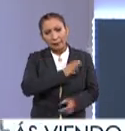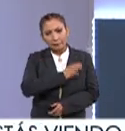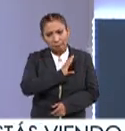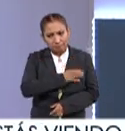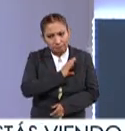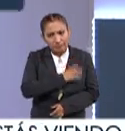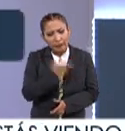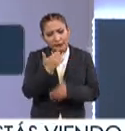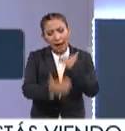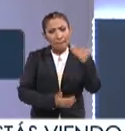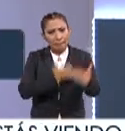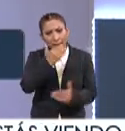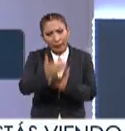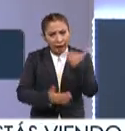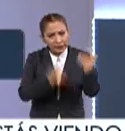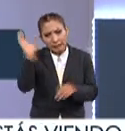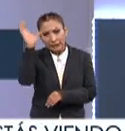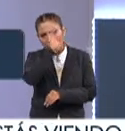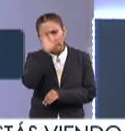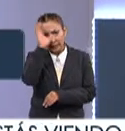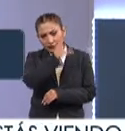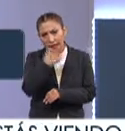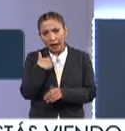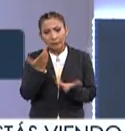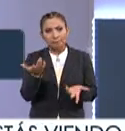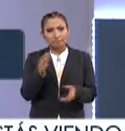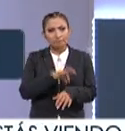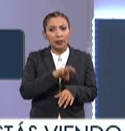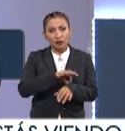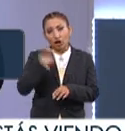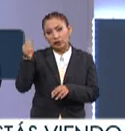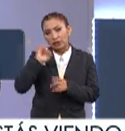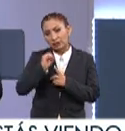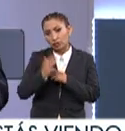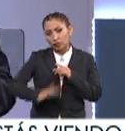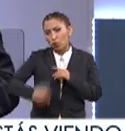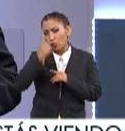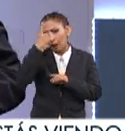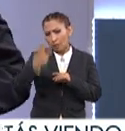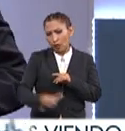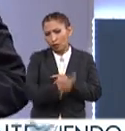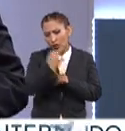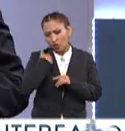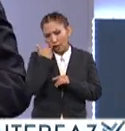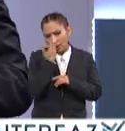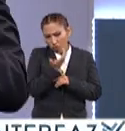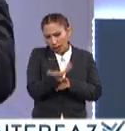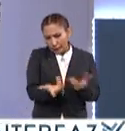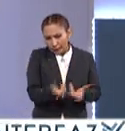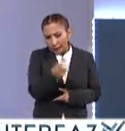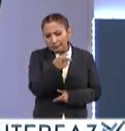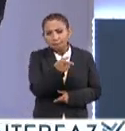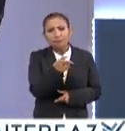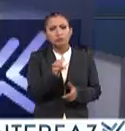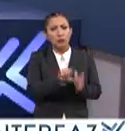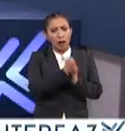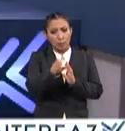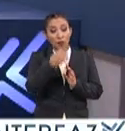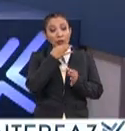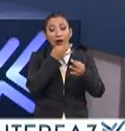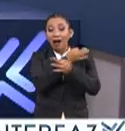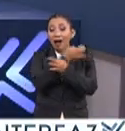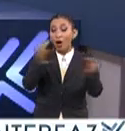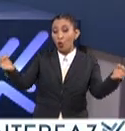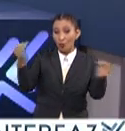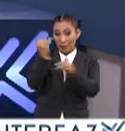cáncer, los avances científicos, medicinales, entre otras circunstancias. Una pregunta que a mí me gustaría hacerle, doctor, es cuando se da a conocer